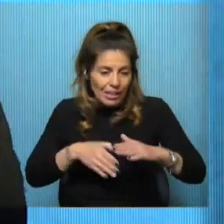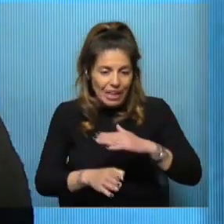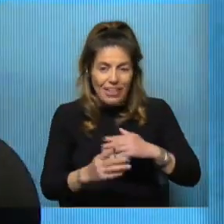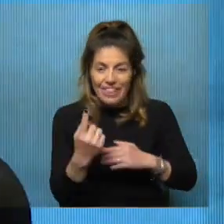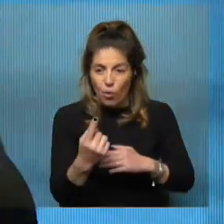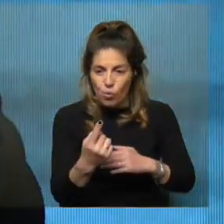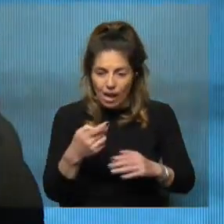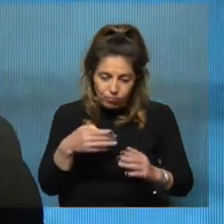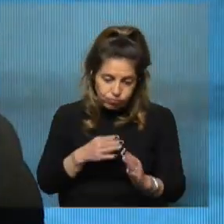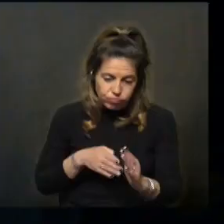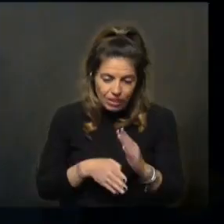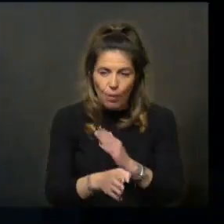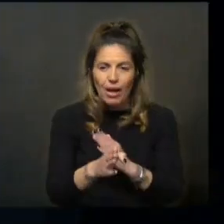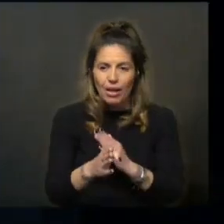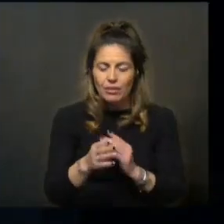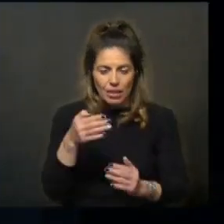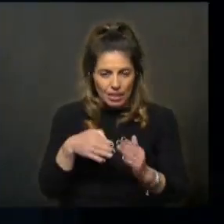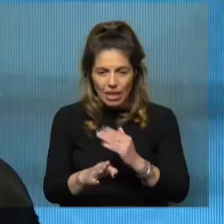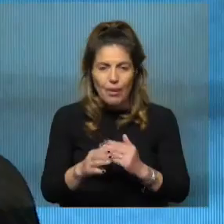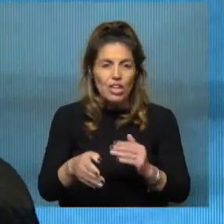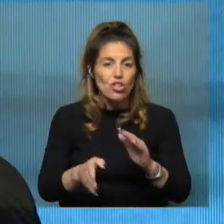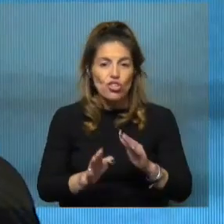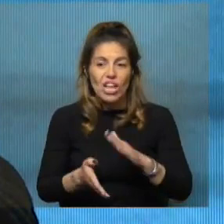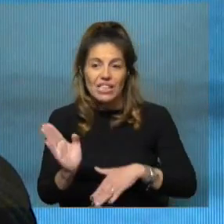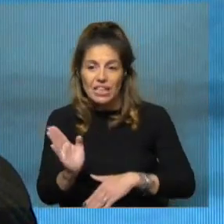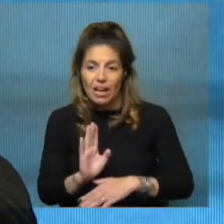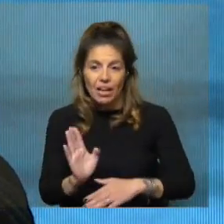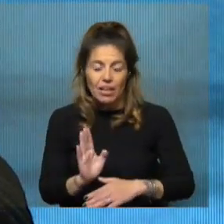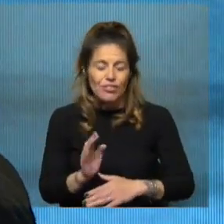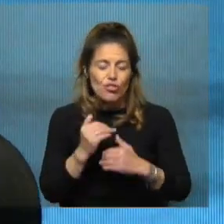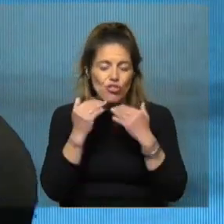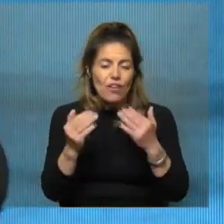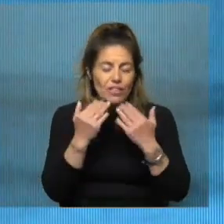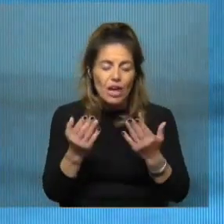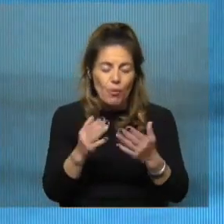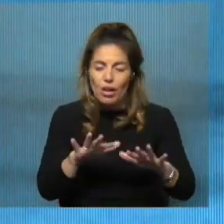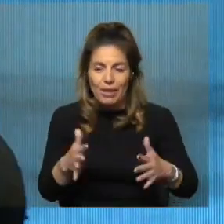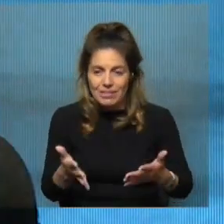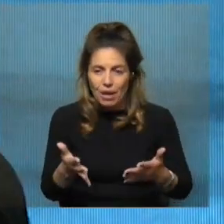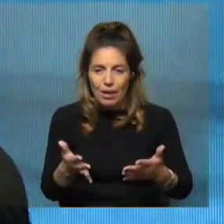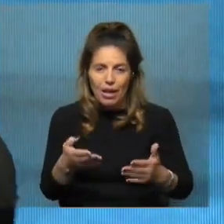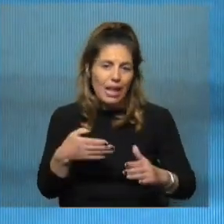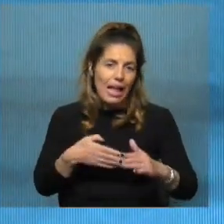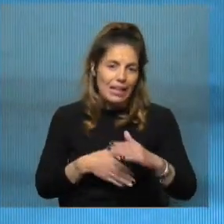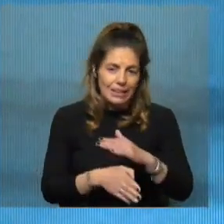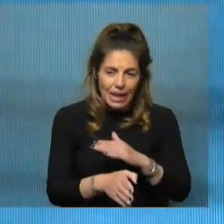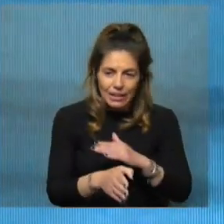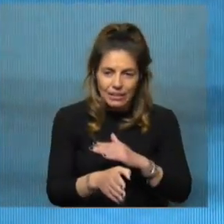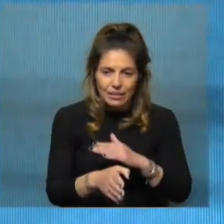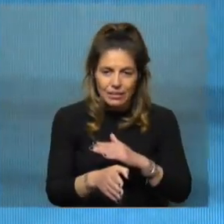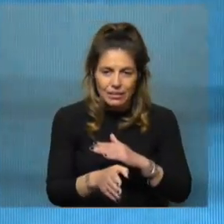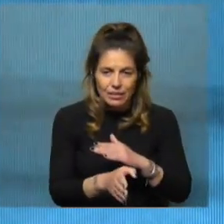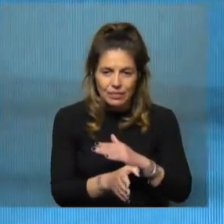una pero no salía no sabíamos qué pasaba entonces Bueno al entrar este